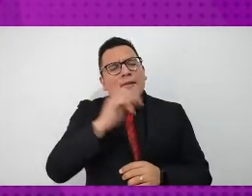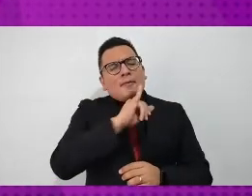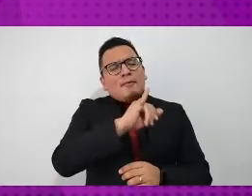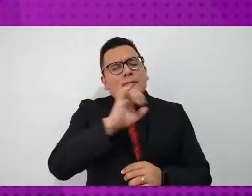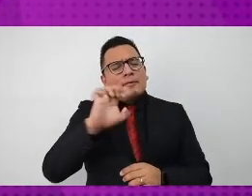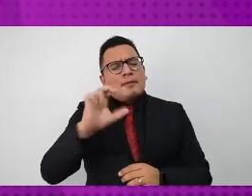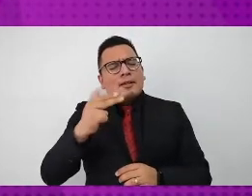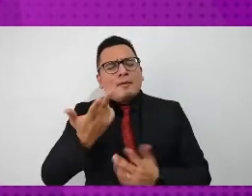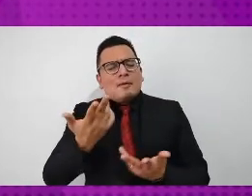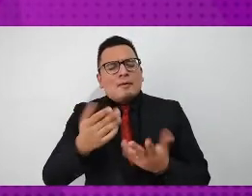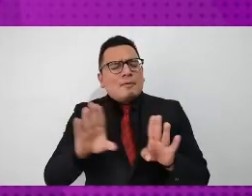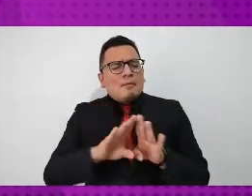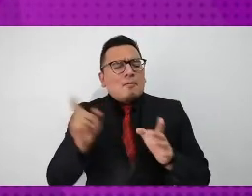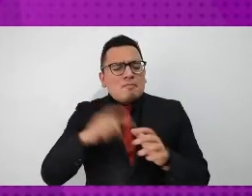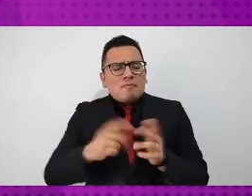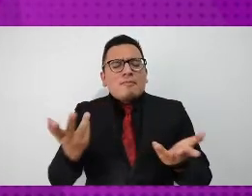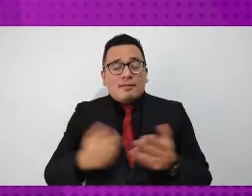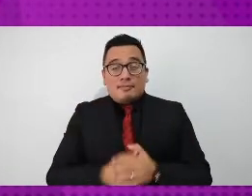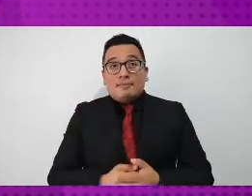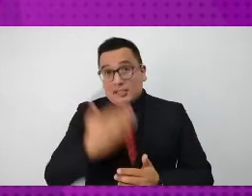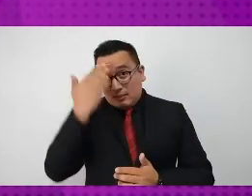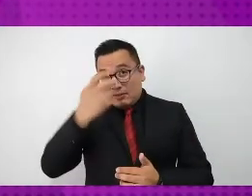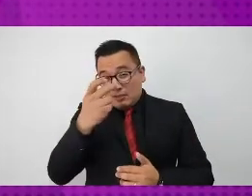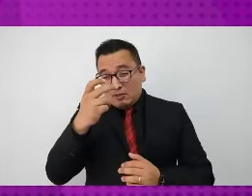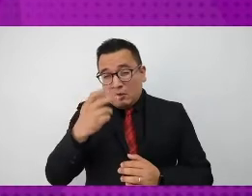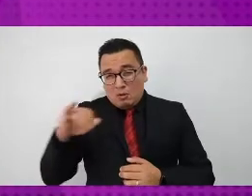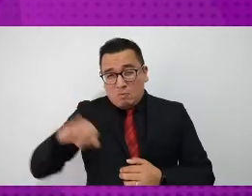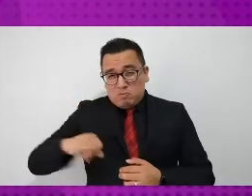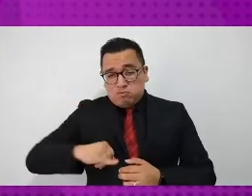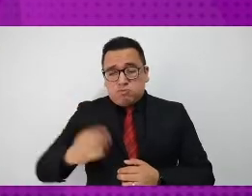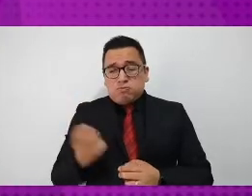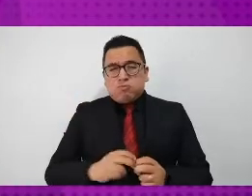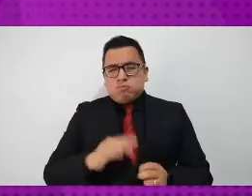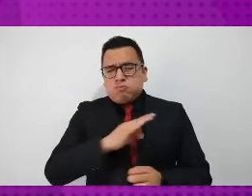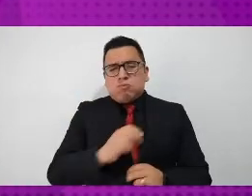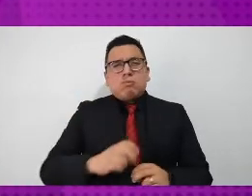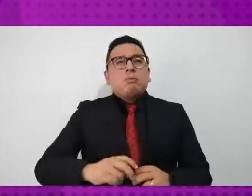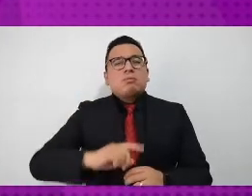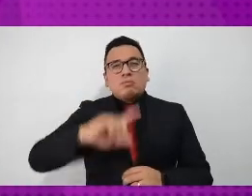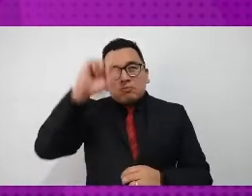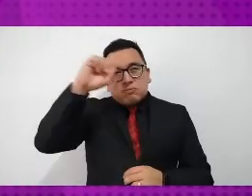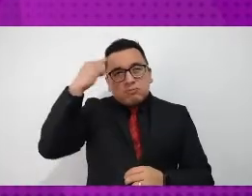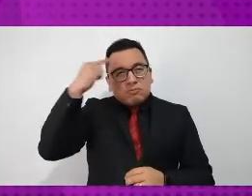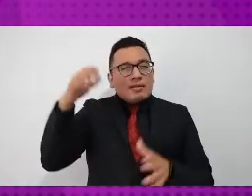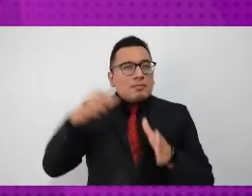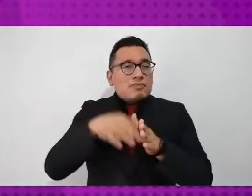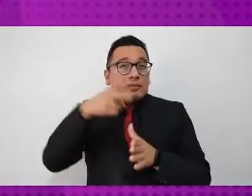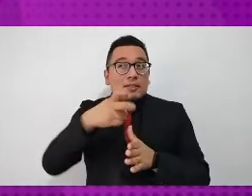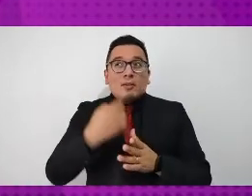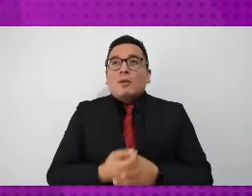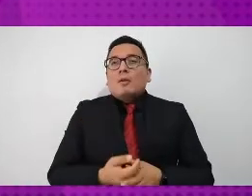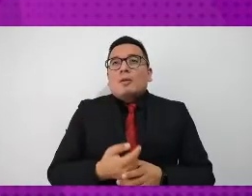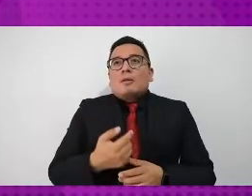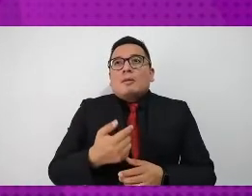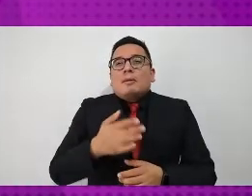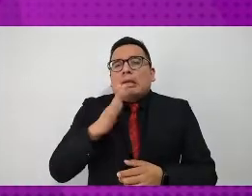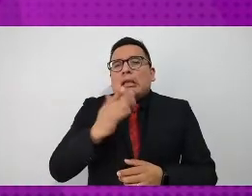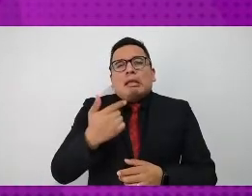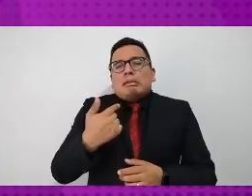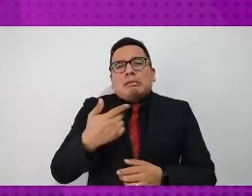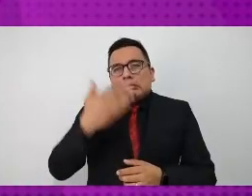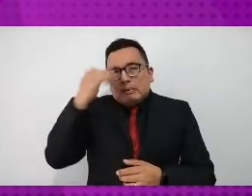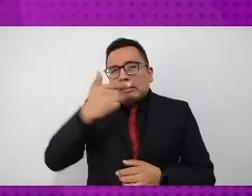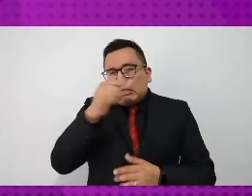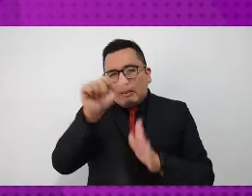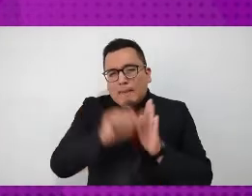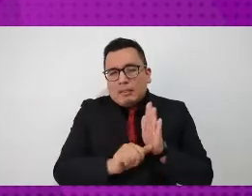como ustedes sabrán es un proceso muy interesante llegar a ser consejero electoral yo les diría que ha sido un proceso fue un proceso